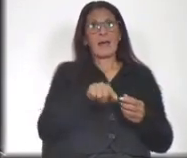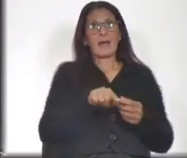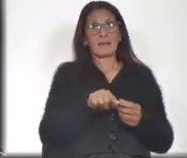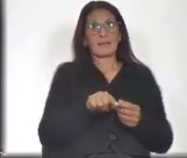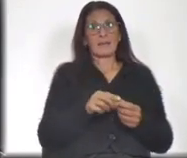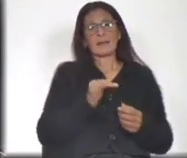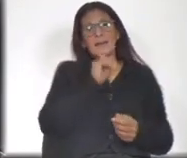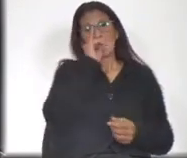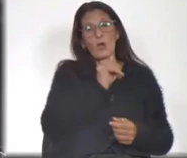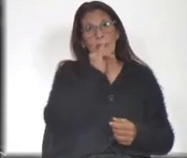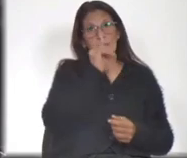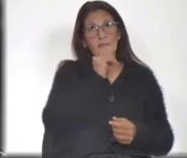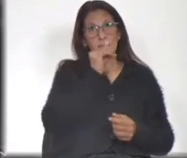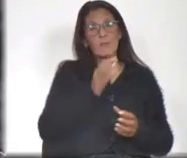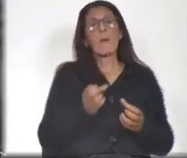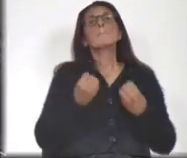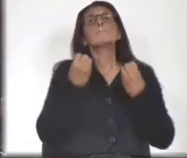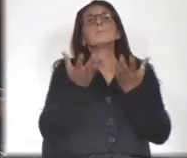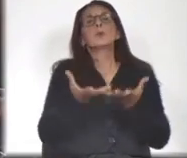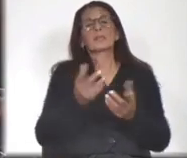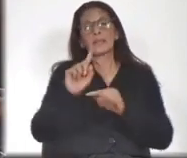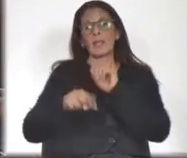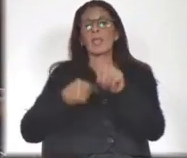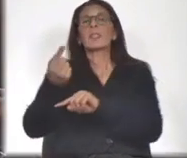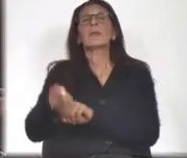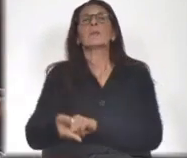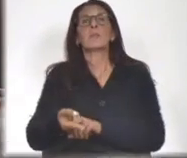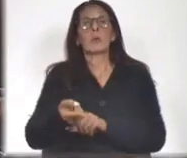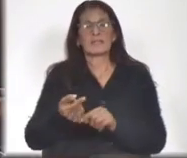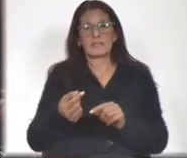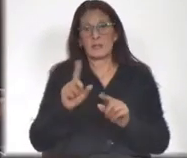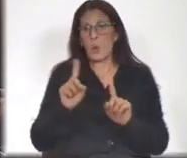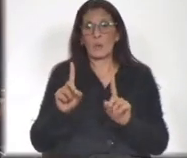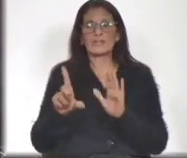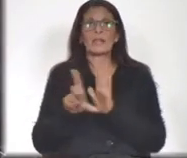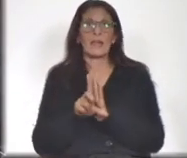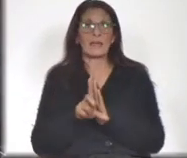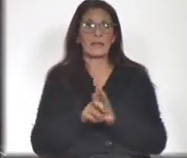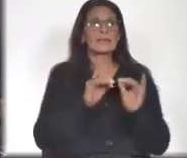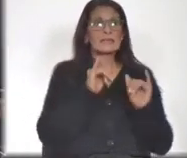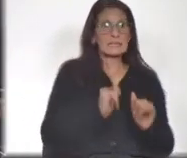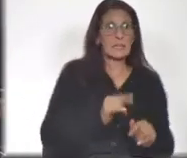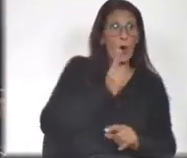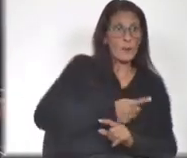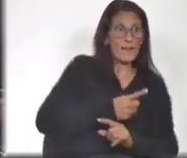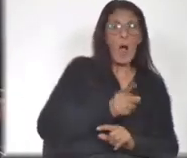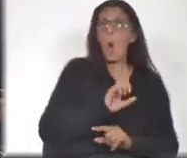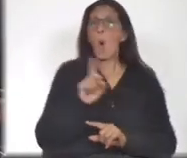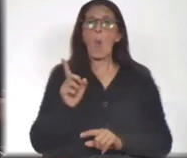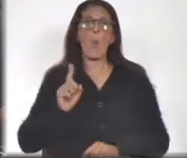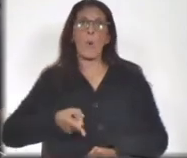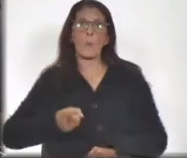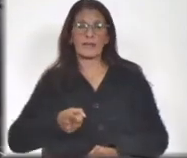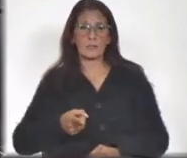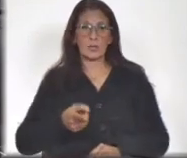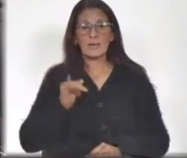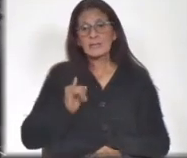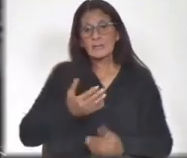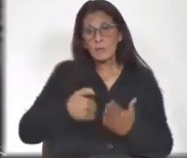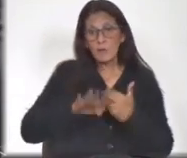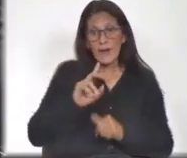se informaba, por qué se cometería entonces una ilegalidad? ¿Obligaba o no obligaba? Si fuera que